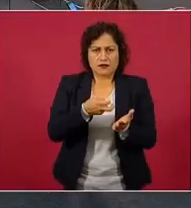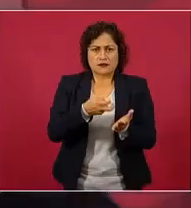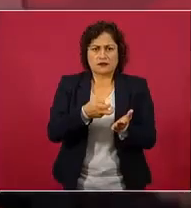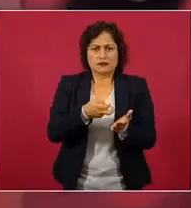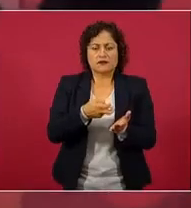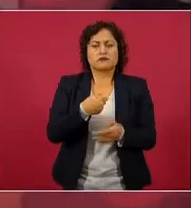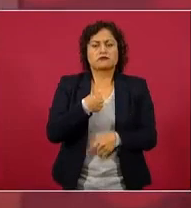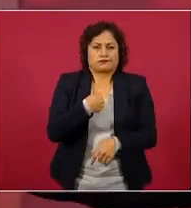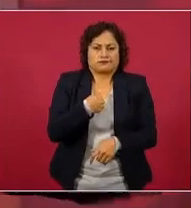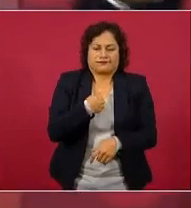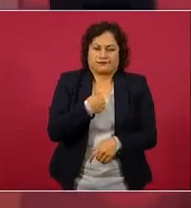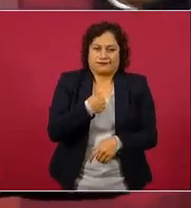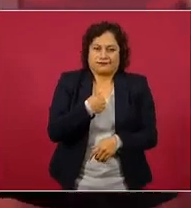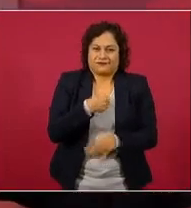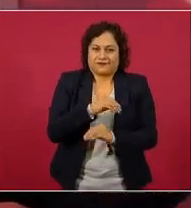yo sé pues que